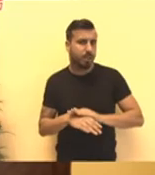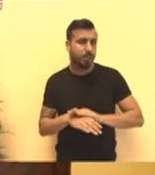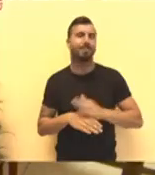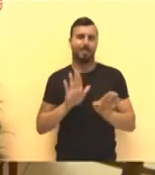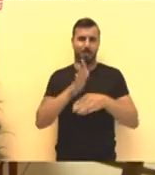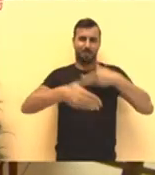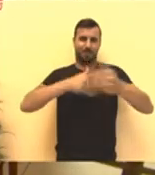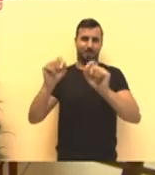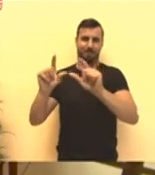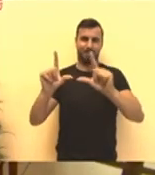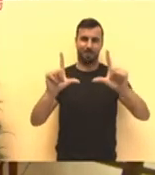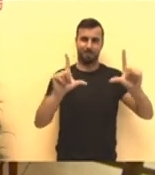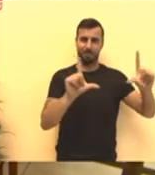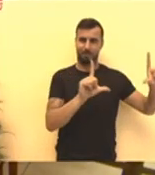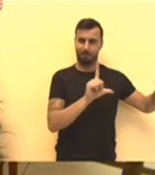Sigue, Leti.